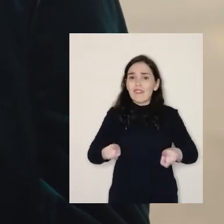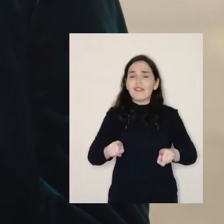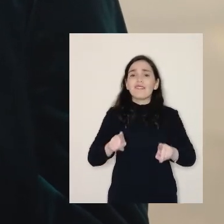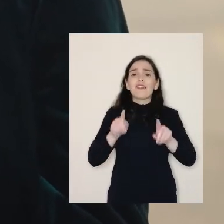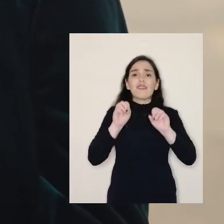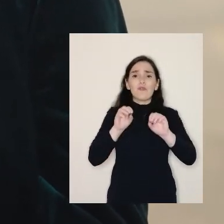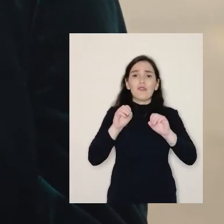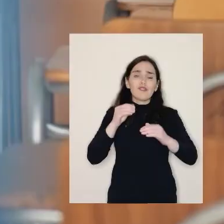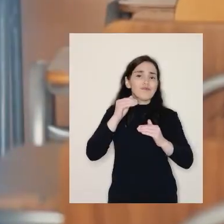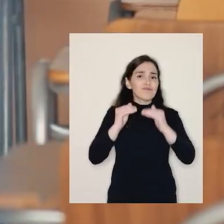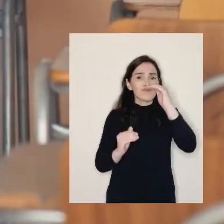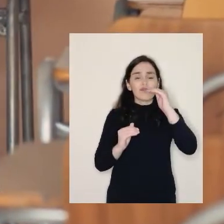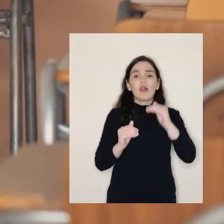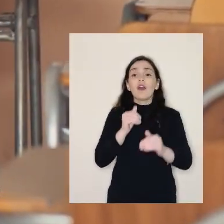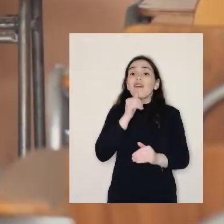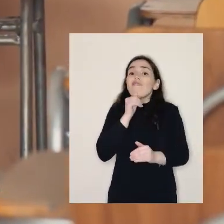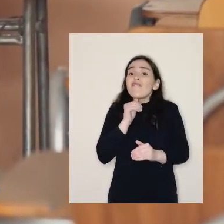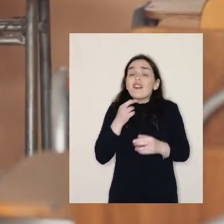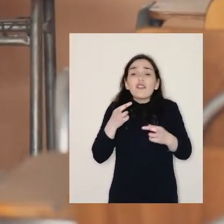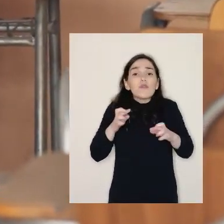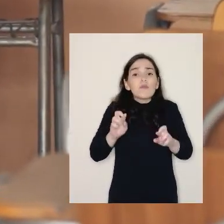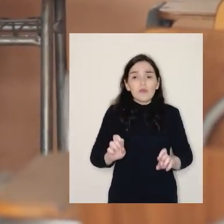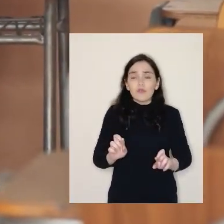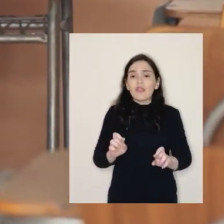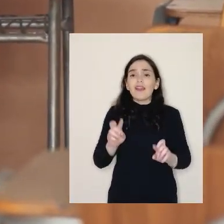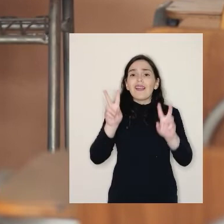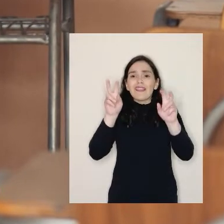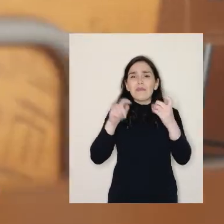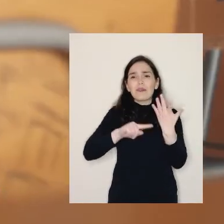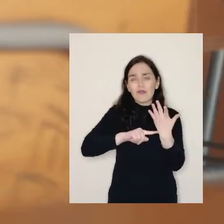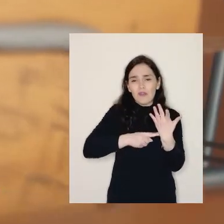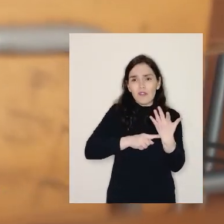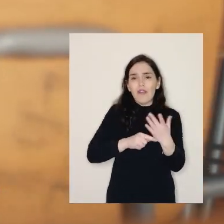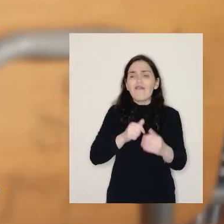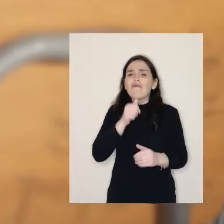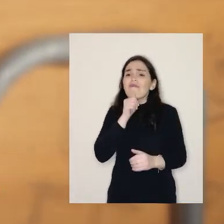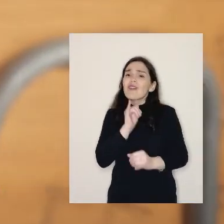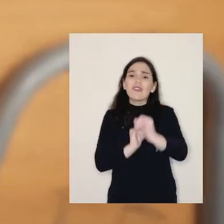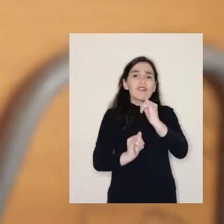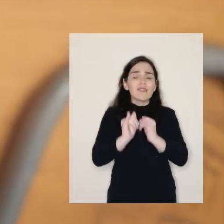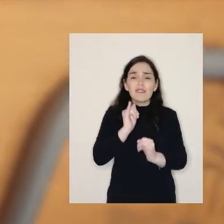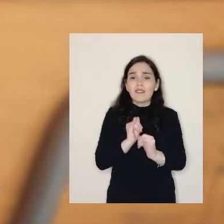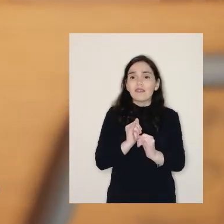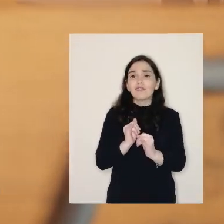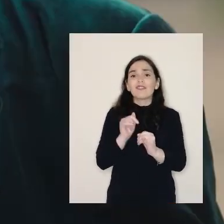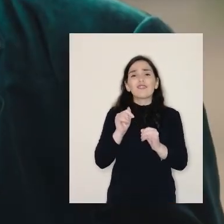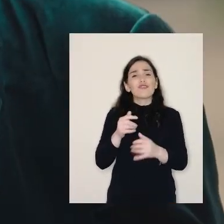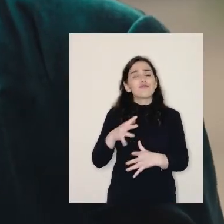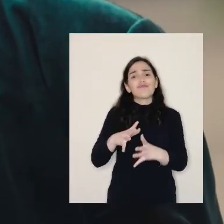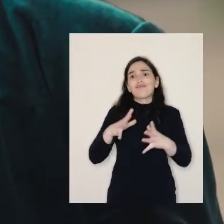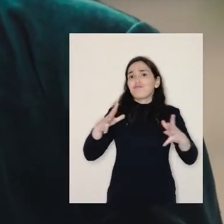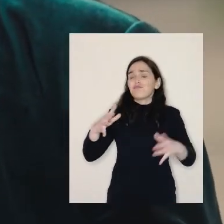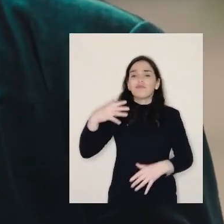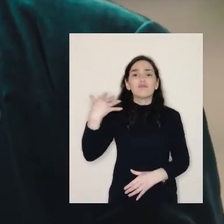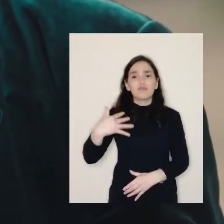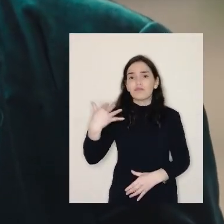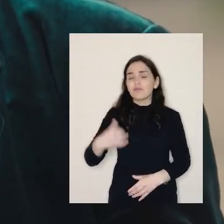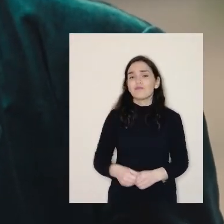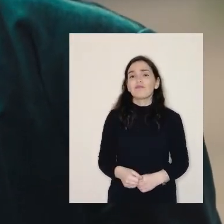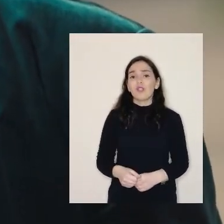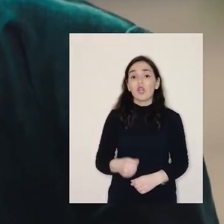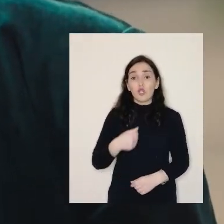las diferencias en educación. Falta de oportunidades hacia la tecnología, hacia el internet,